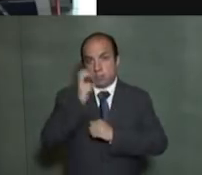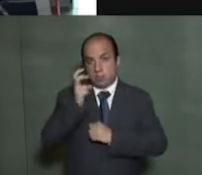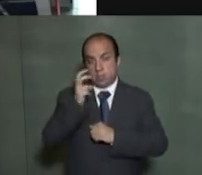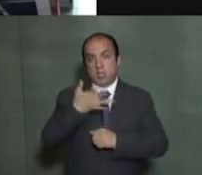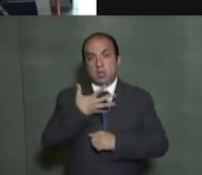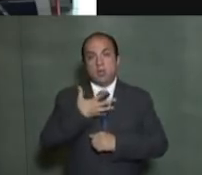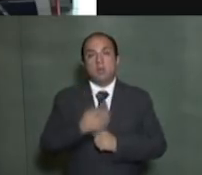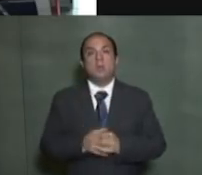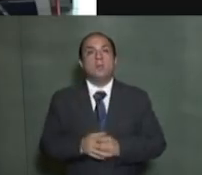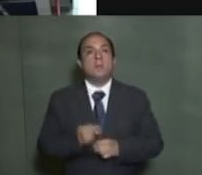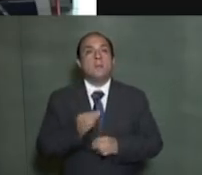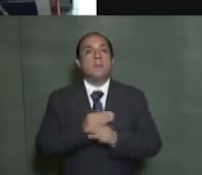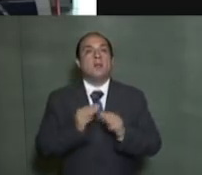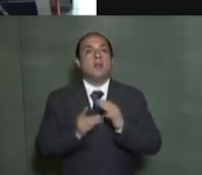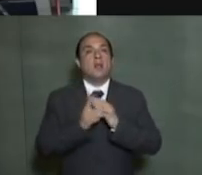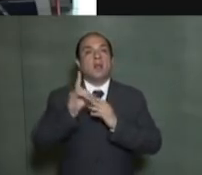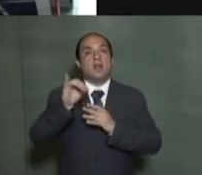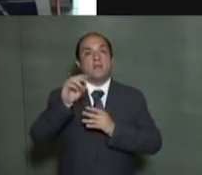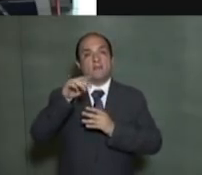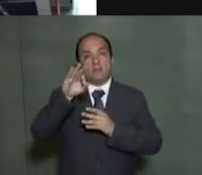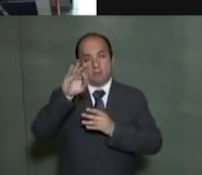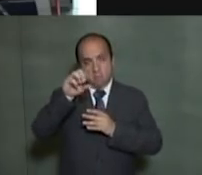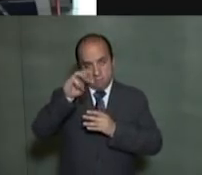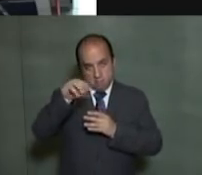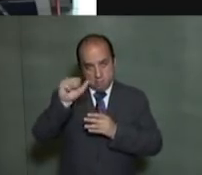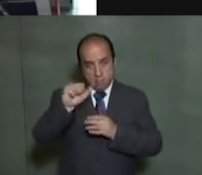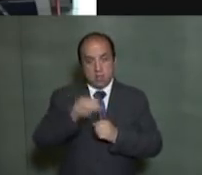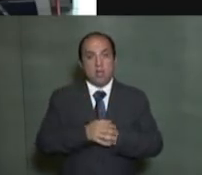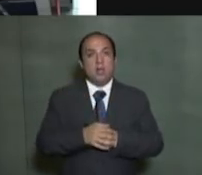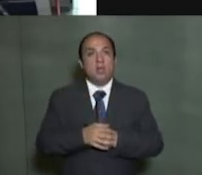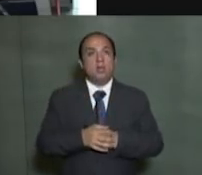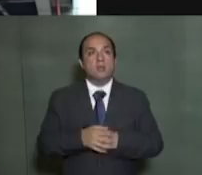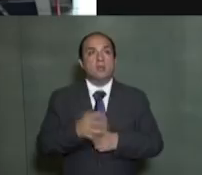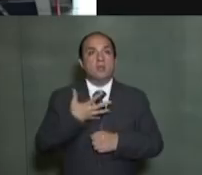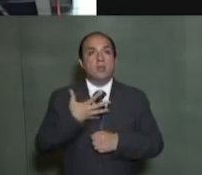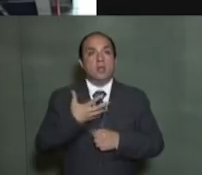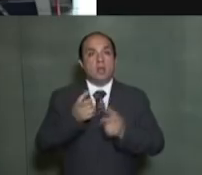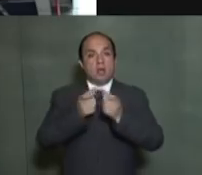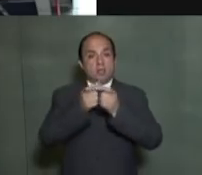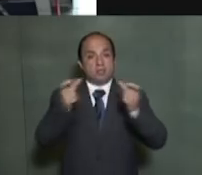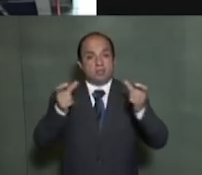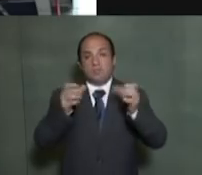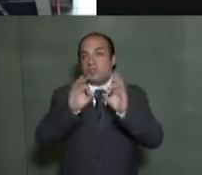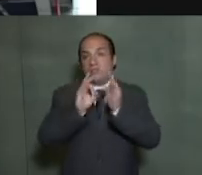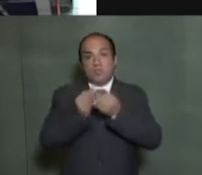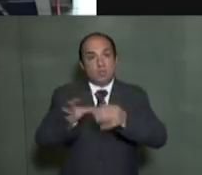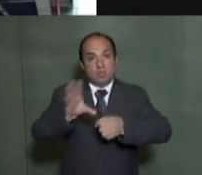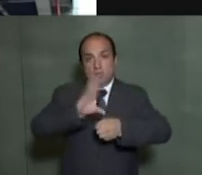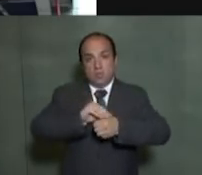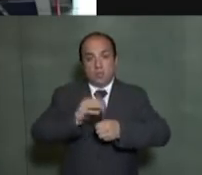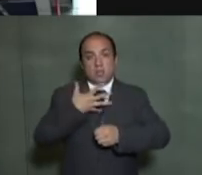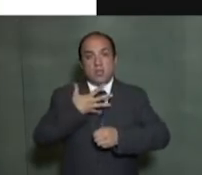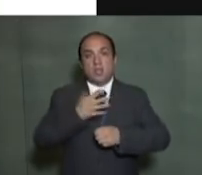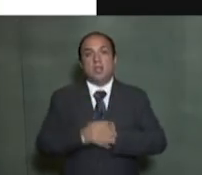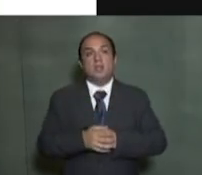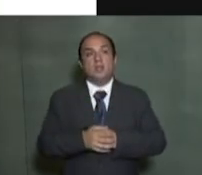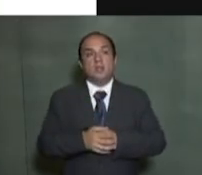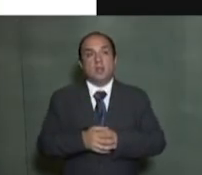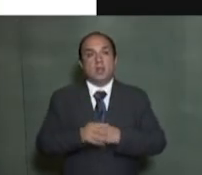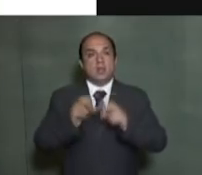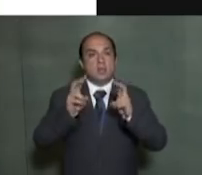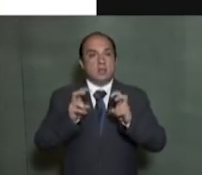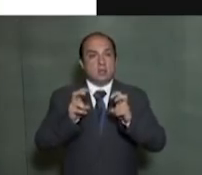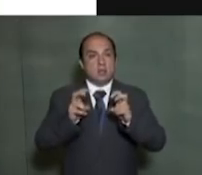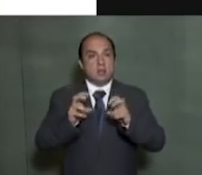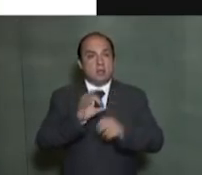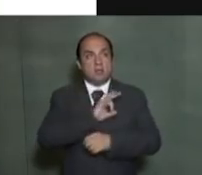Tenemos elementos diafragma en donde la armadura no se conformó completamente y bueno, pues eso también son deficiencias o circunstancias que